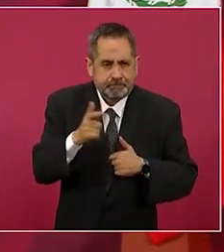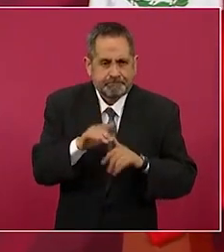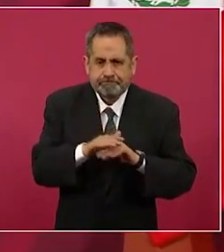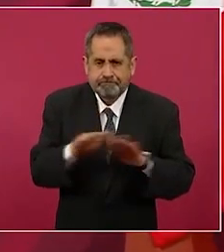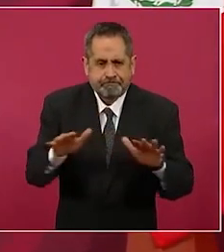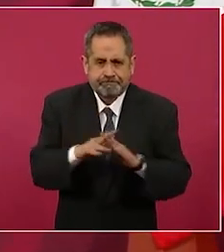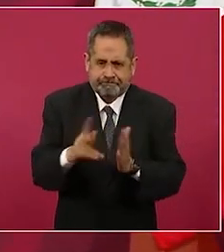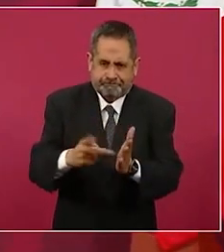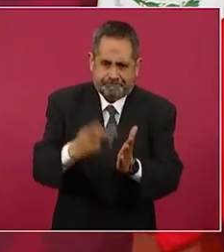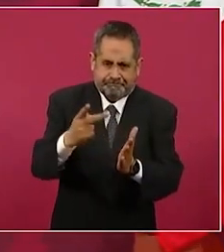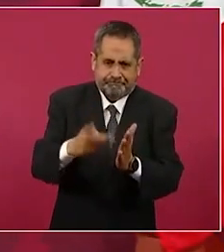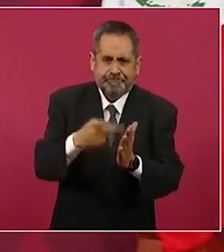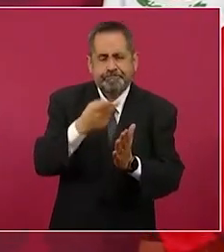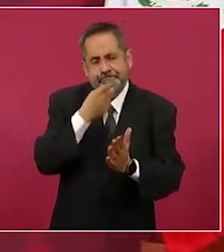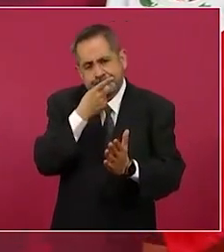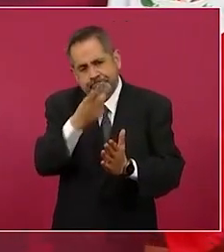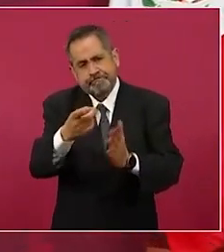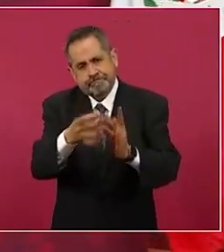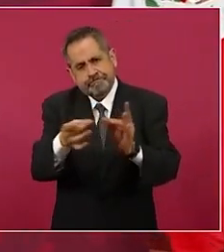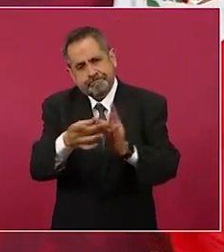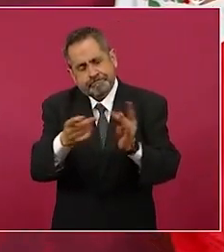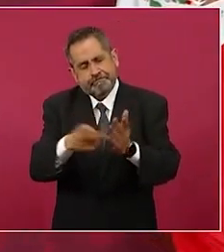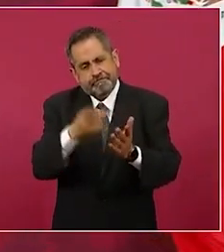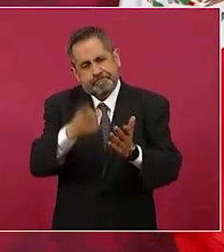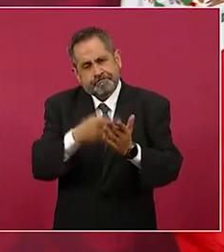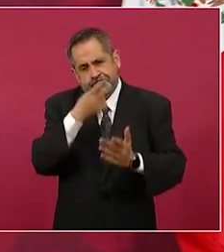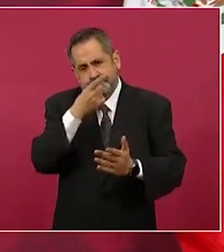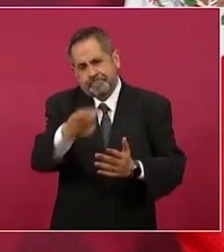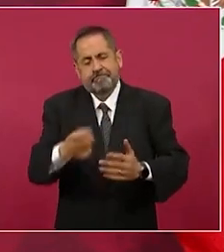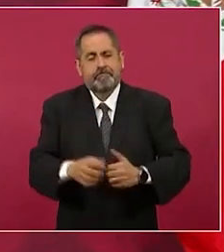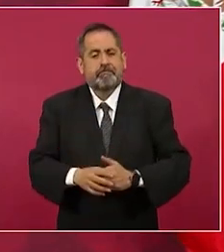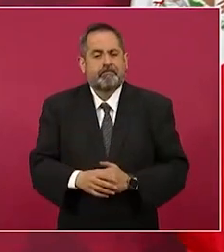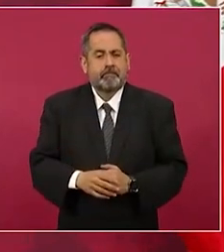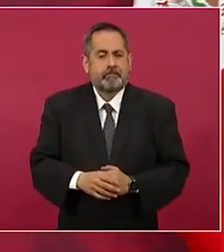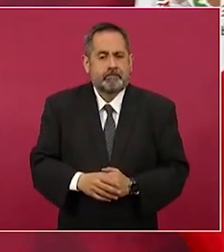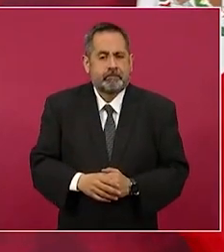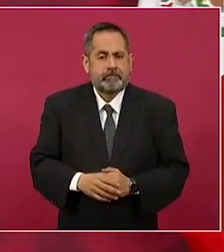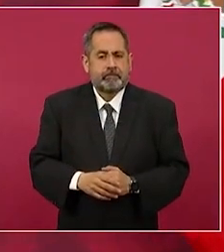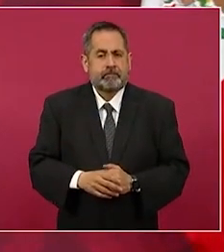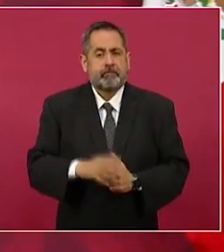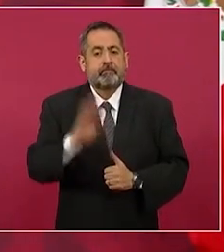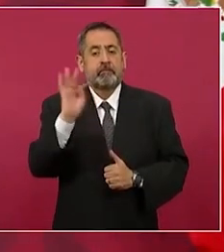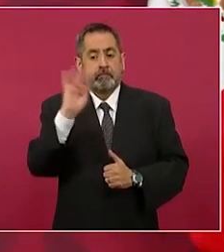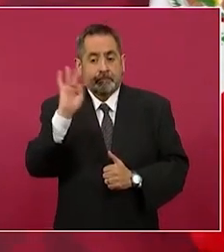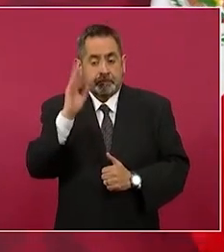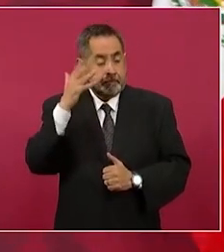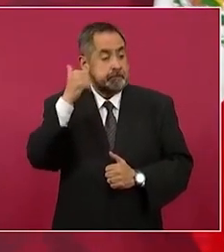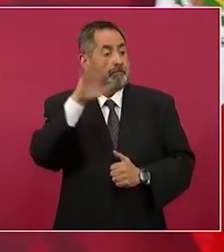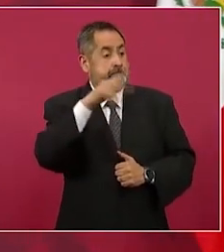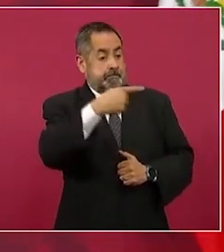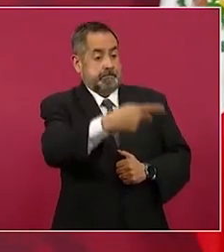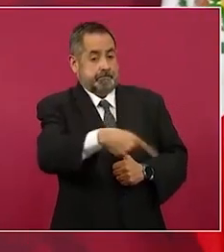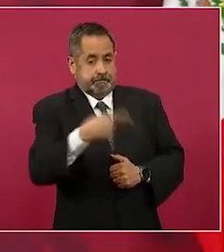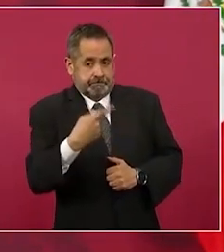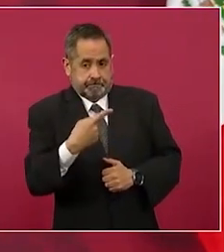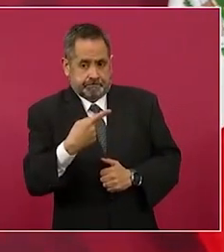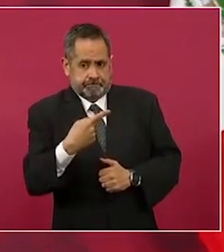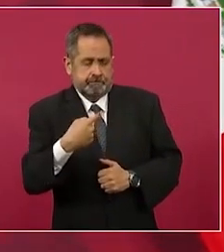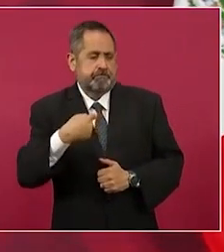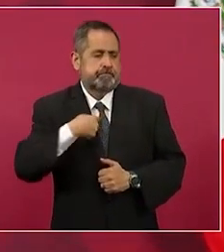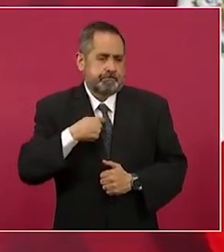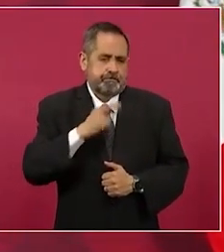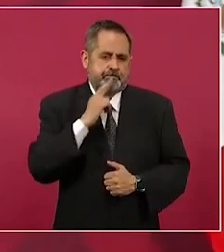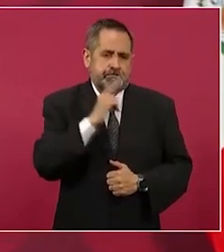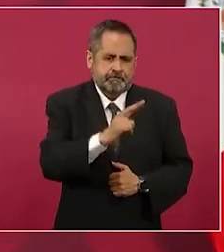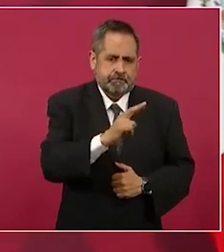Lo he expresado varias veces. Si ellos me hubiesen preguntado, seguramente los